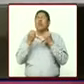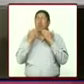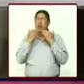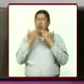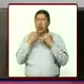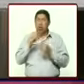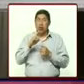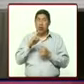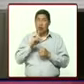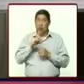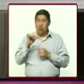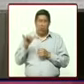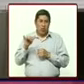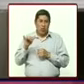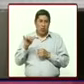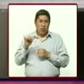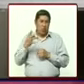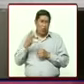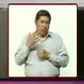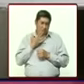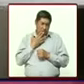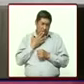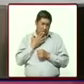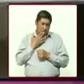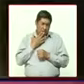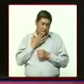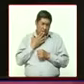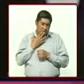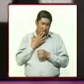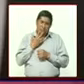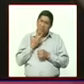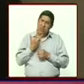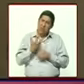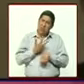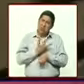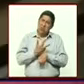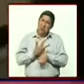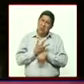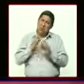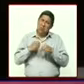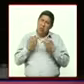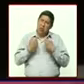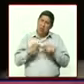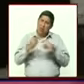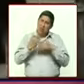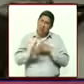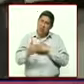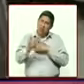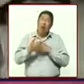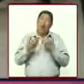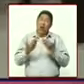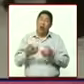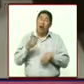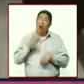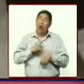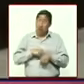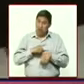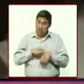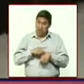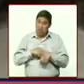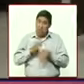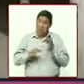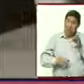Gracias, Rudy. Todavía quedan un poquito más, a ver, un poco menos de 3 horas para que usted pueda ir. Todavía tiene tiempo si es que ha